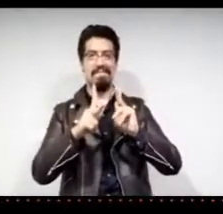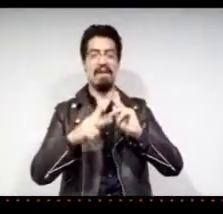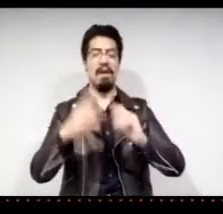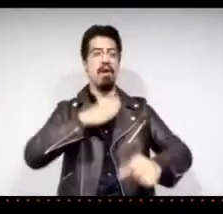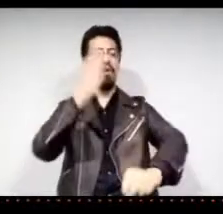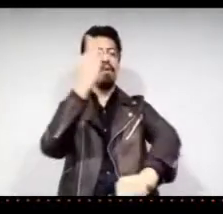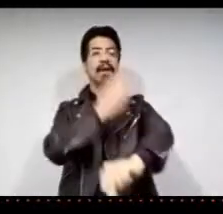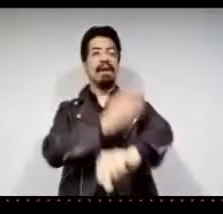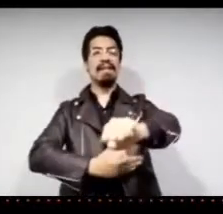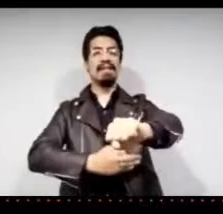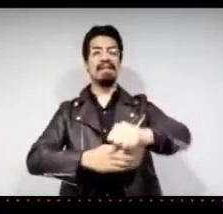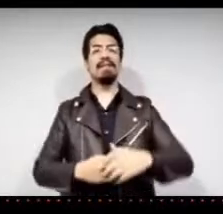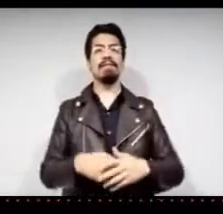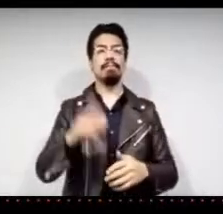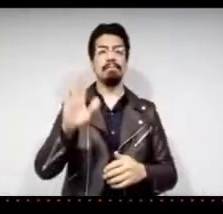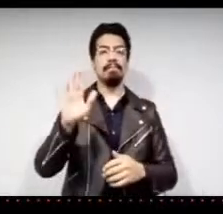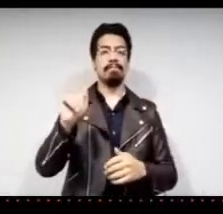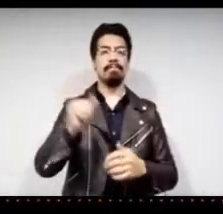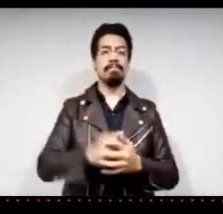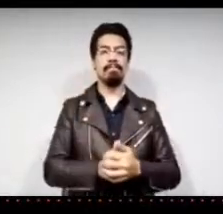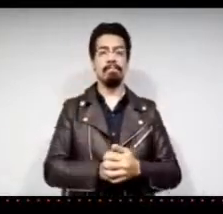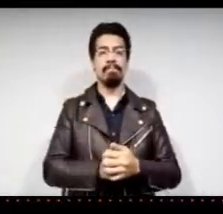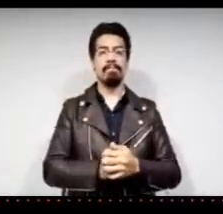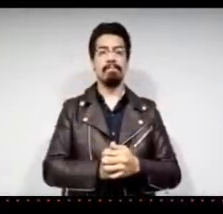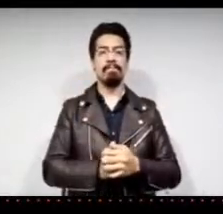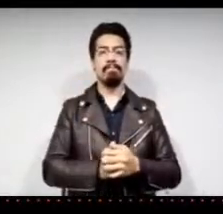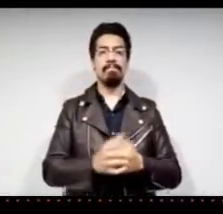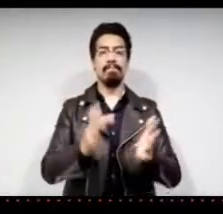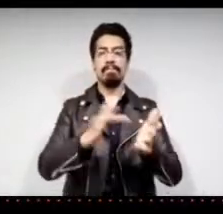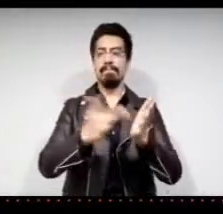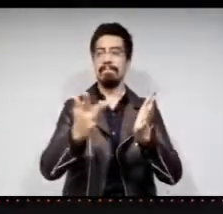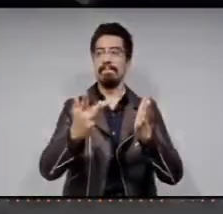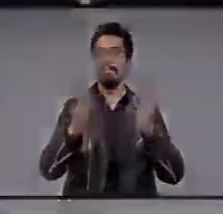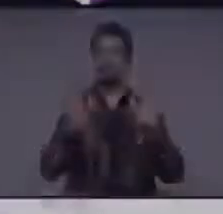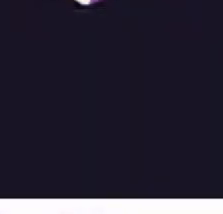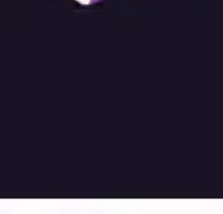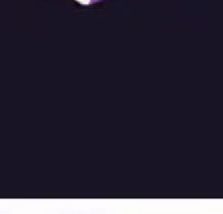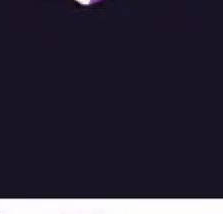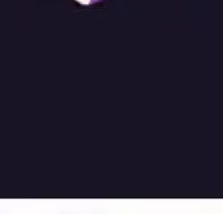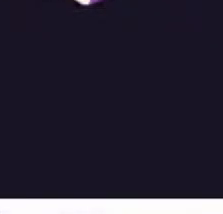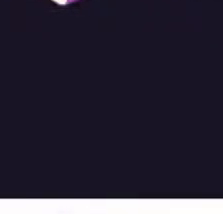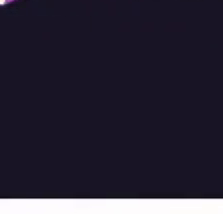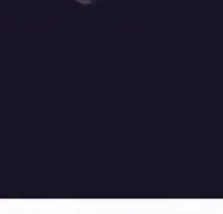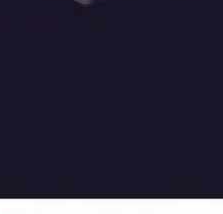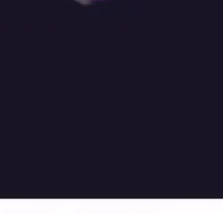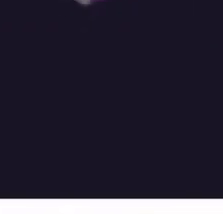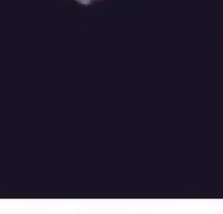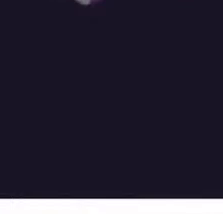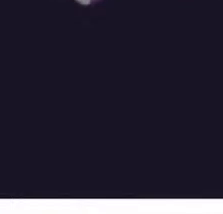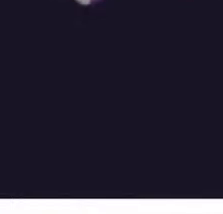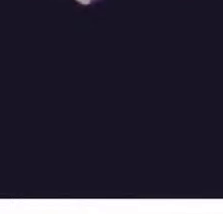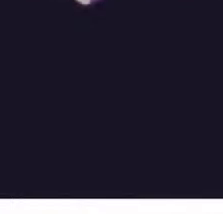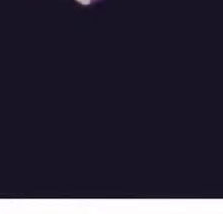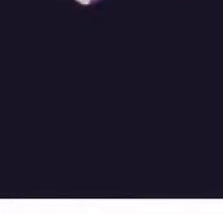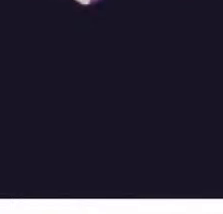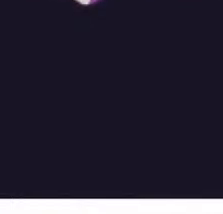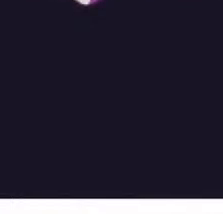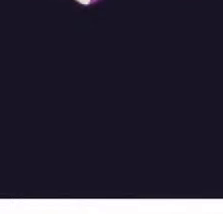tarde. Hasta luego. Gracias. Chao. Que estén bien. Hasta luego. Muchas gracias. Adiós.